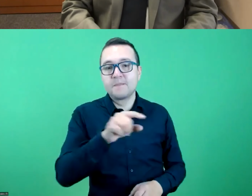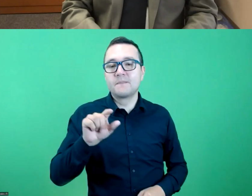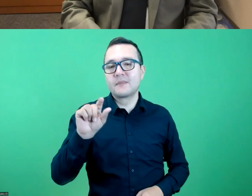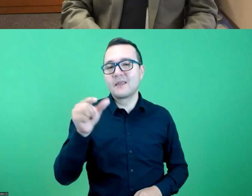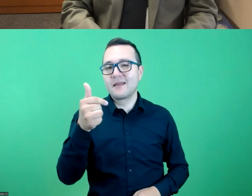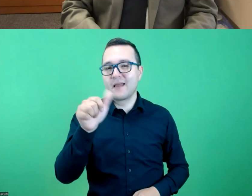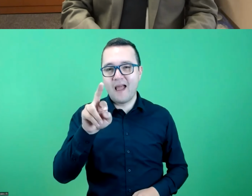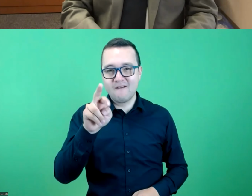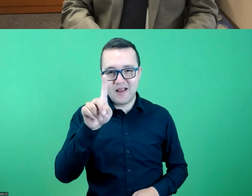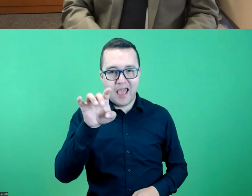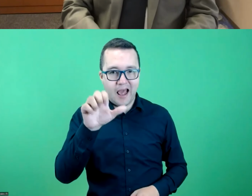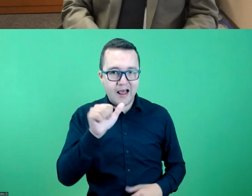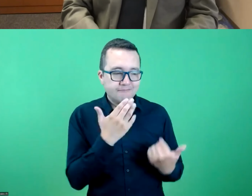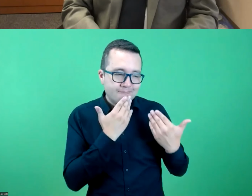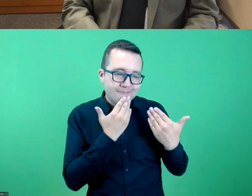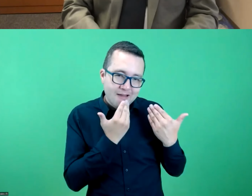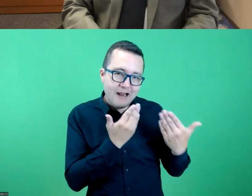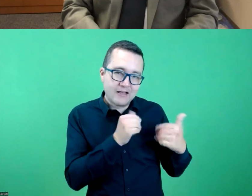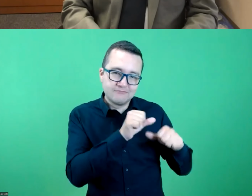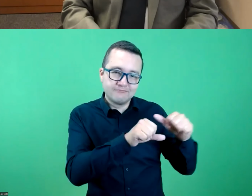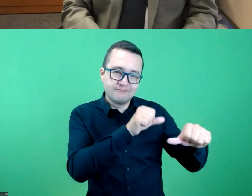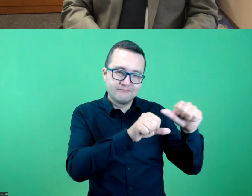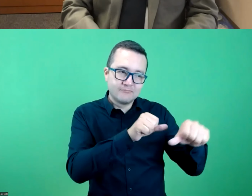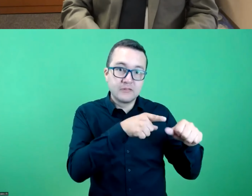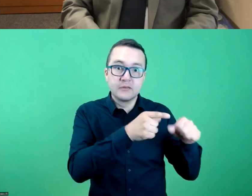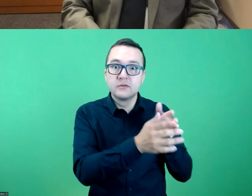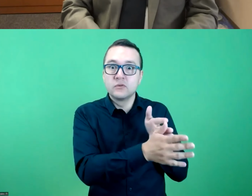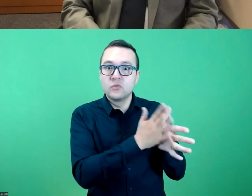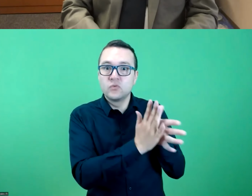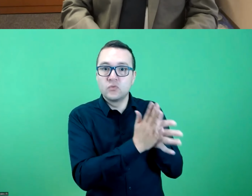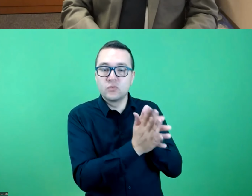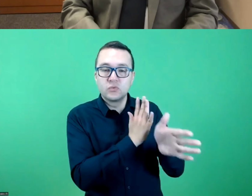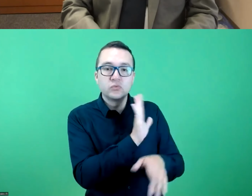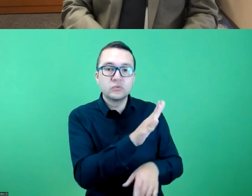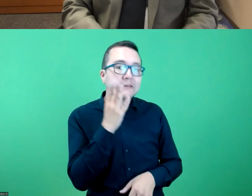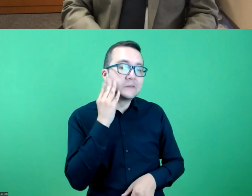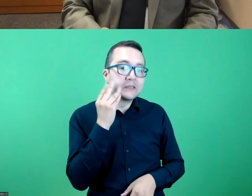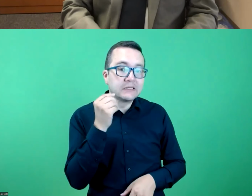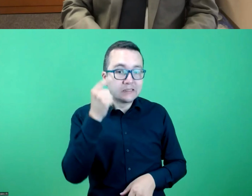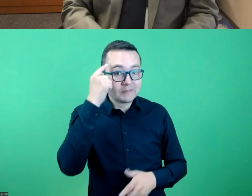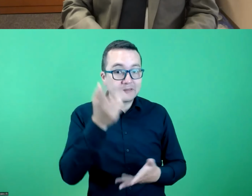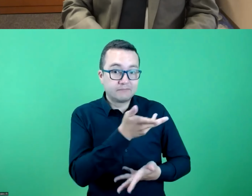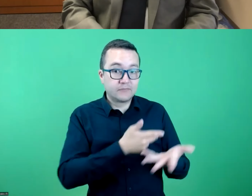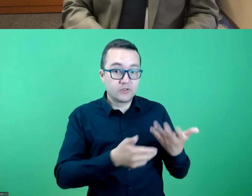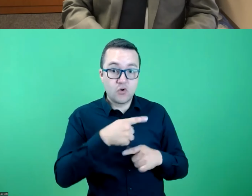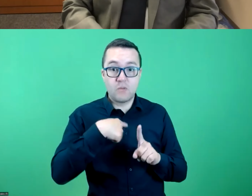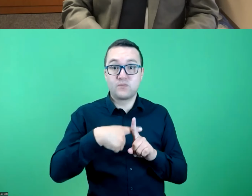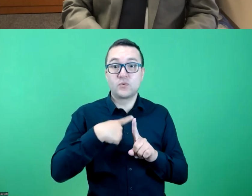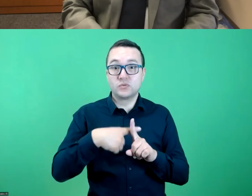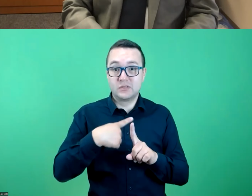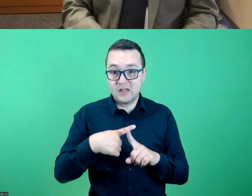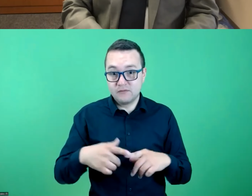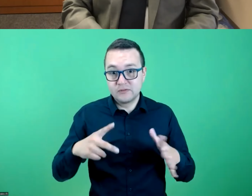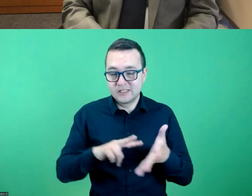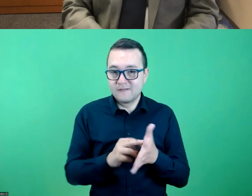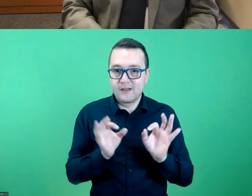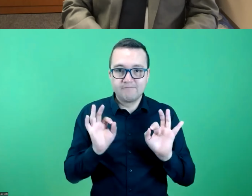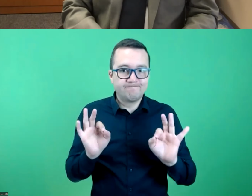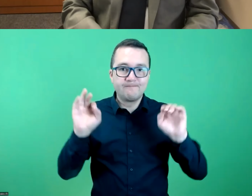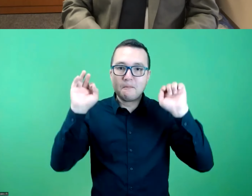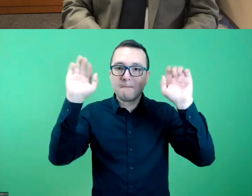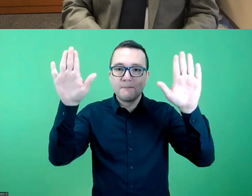vivir nuestra experiencia, compartirla y en positivo y hacer algo maravilloso para todos, porque al